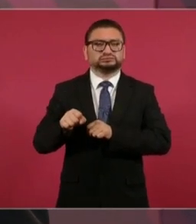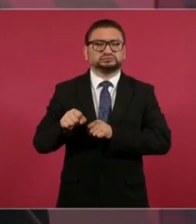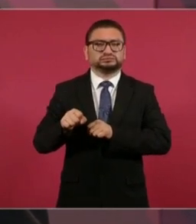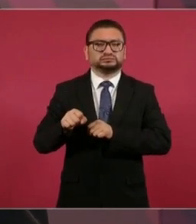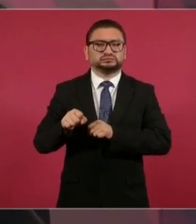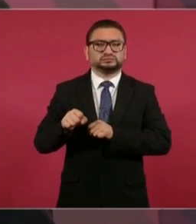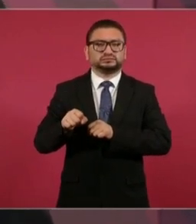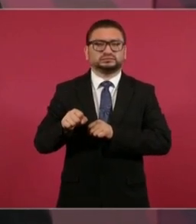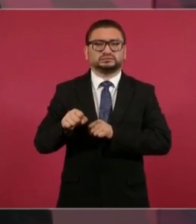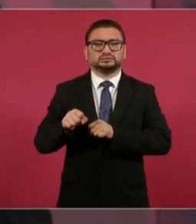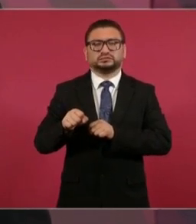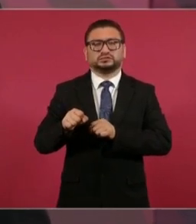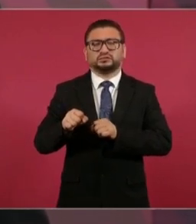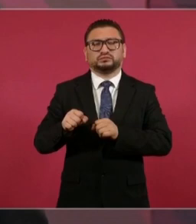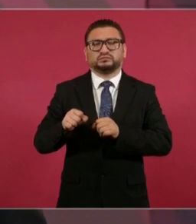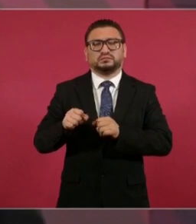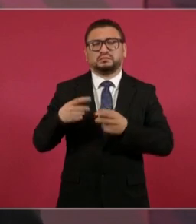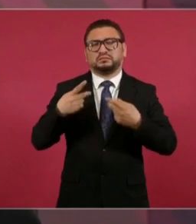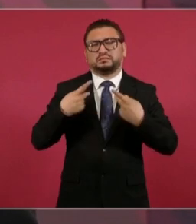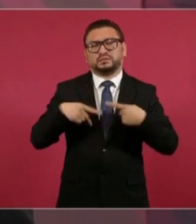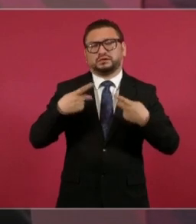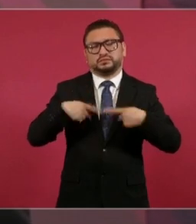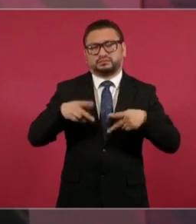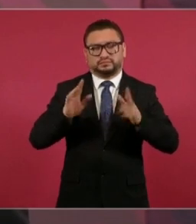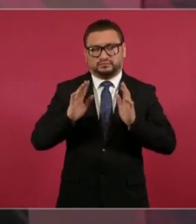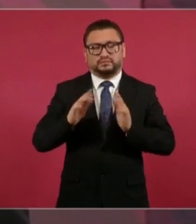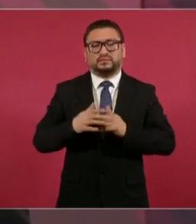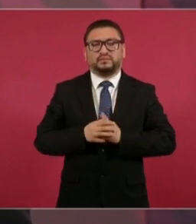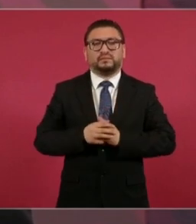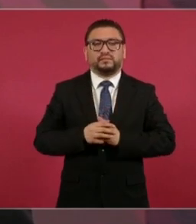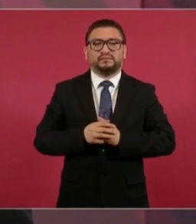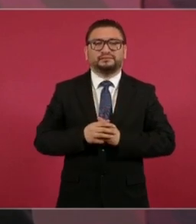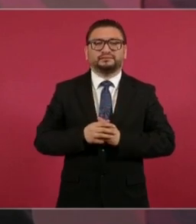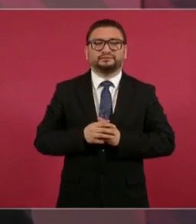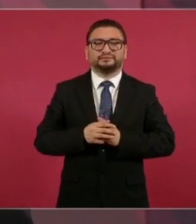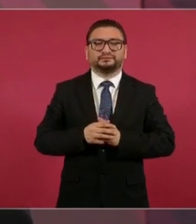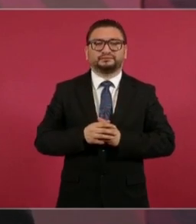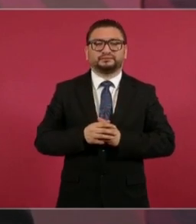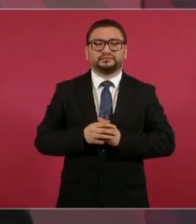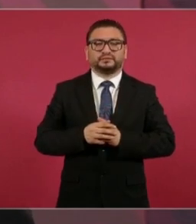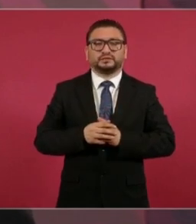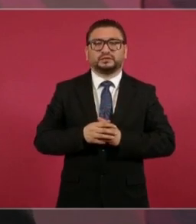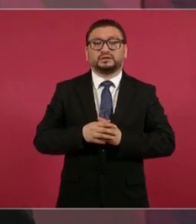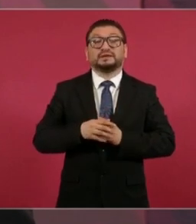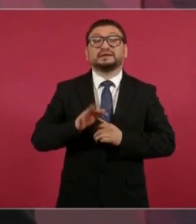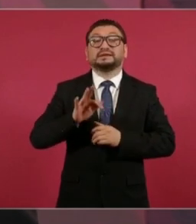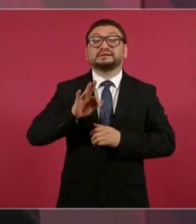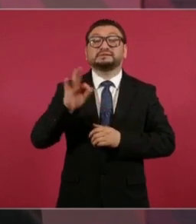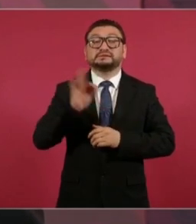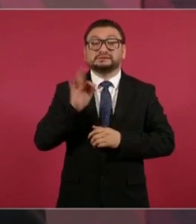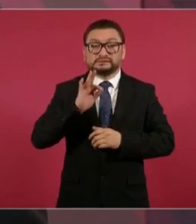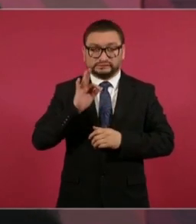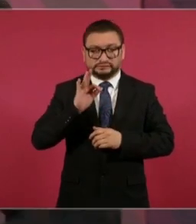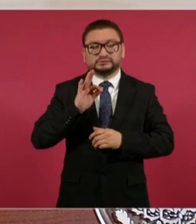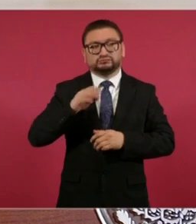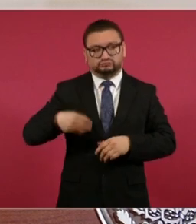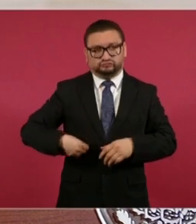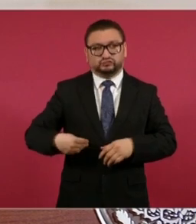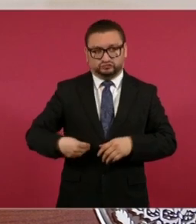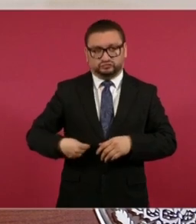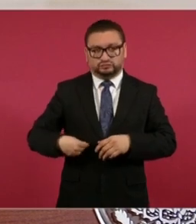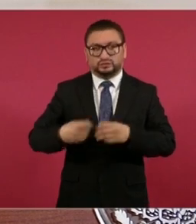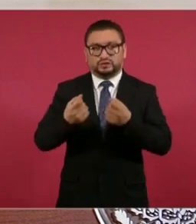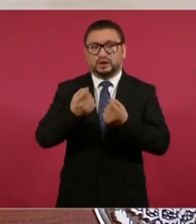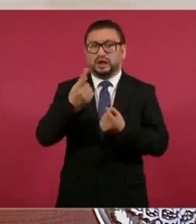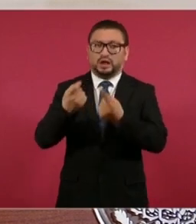a número determinado de presuntos responsables unos